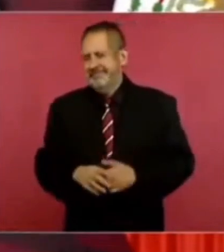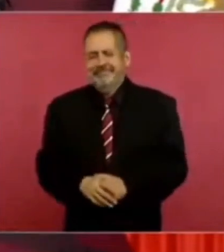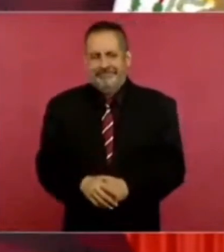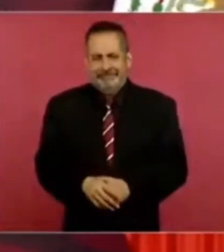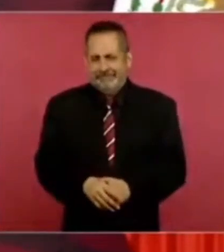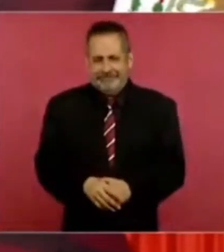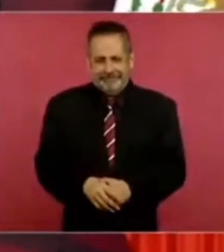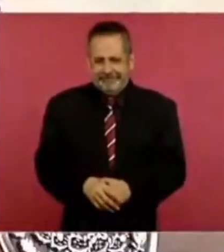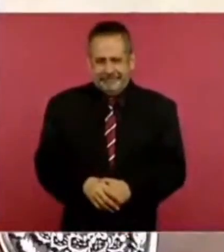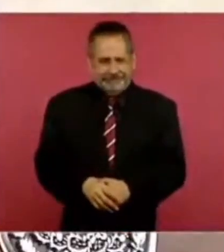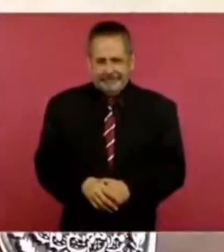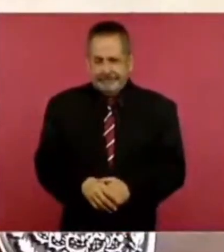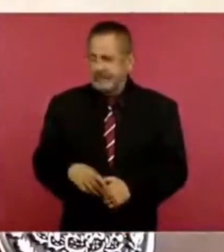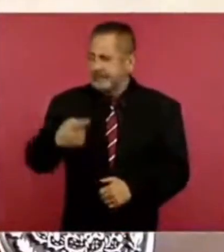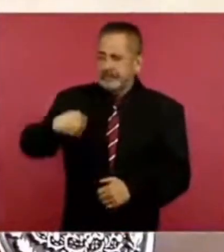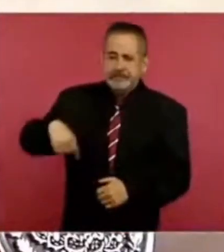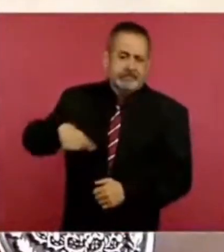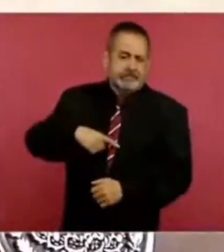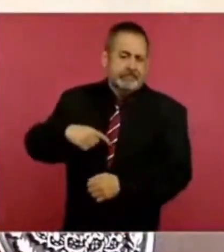Los hemos padecido